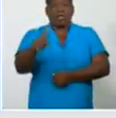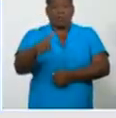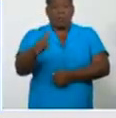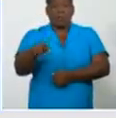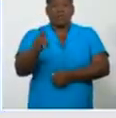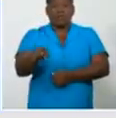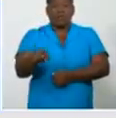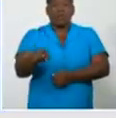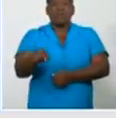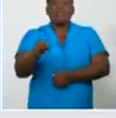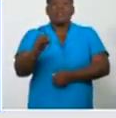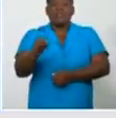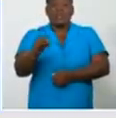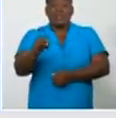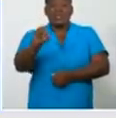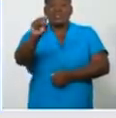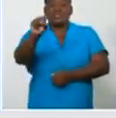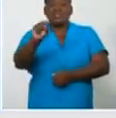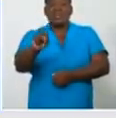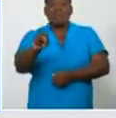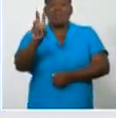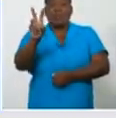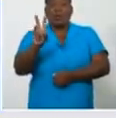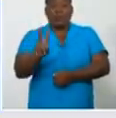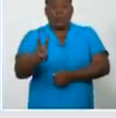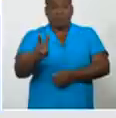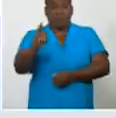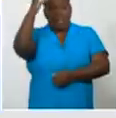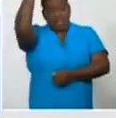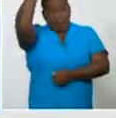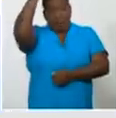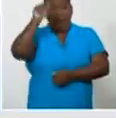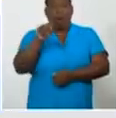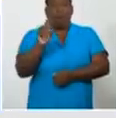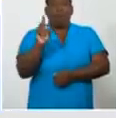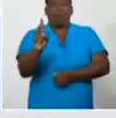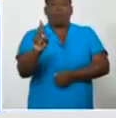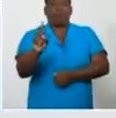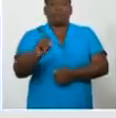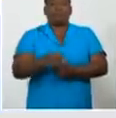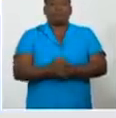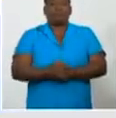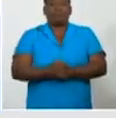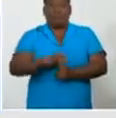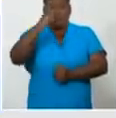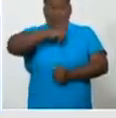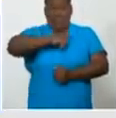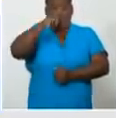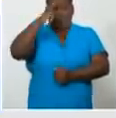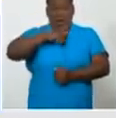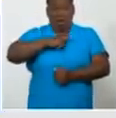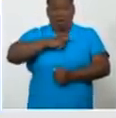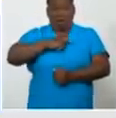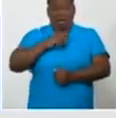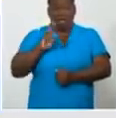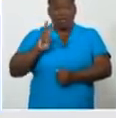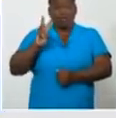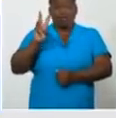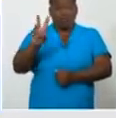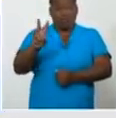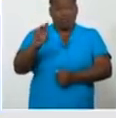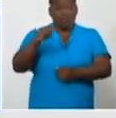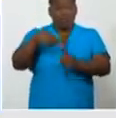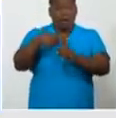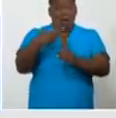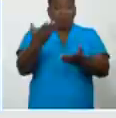2 cada uno, y Tahuasco con 1 caso. Ciego de Ávila, que confirma 2 más que el día anterior, pero estamos